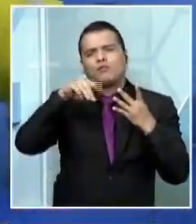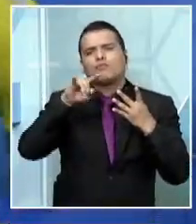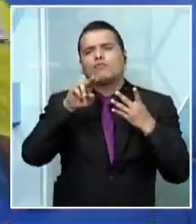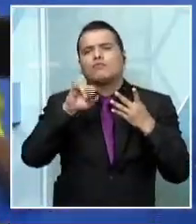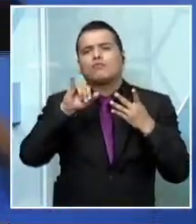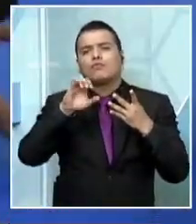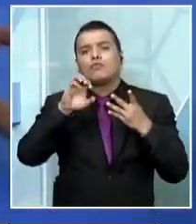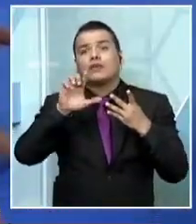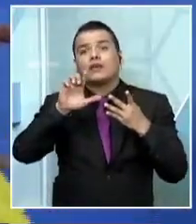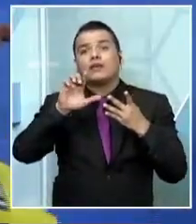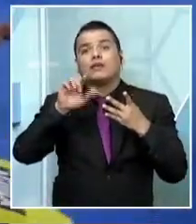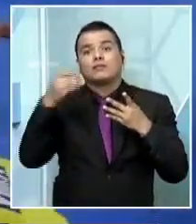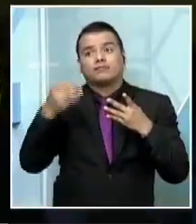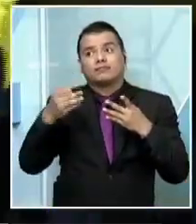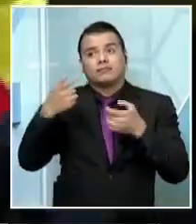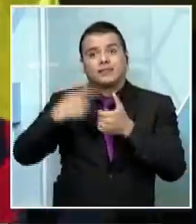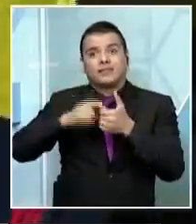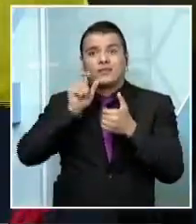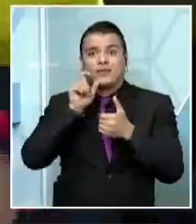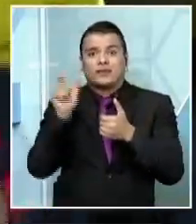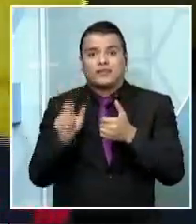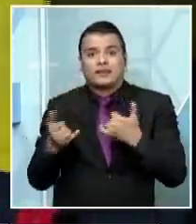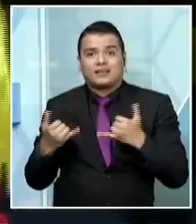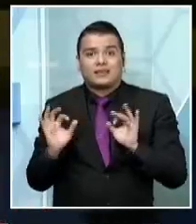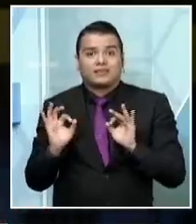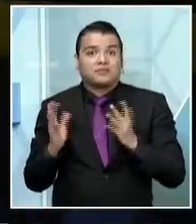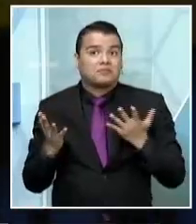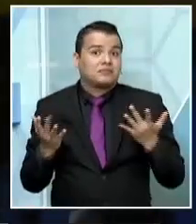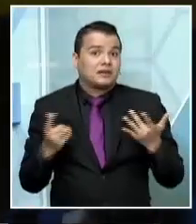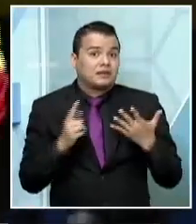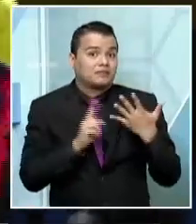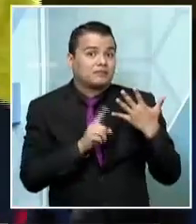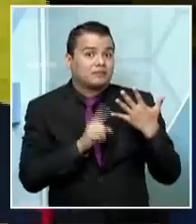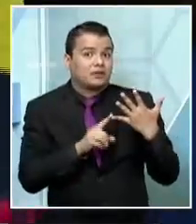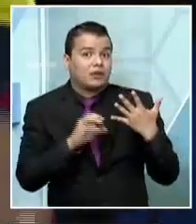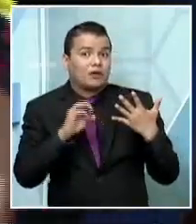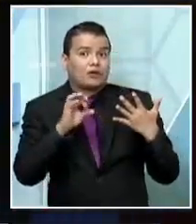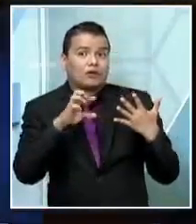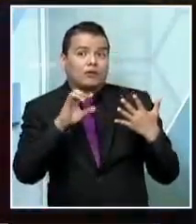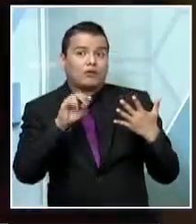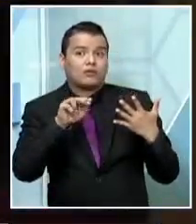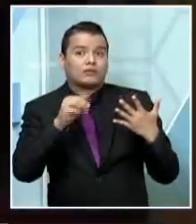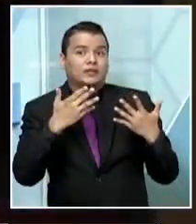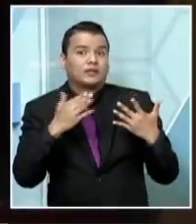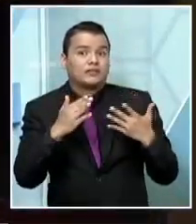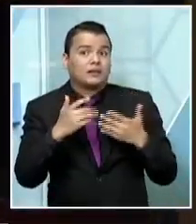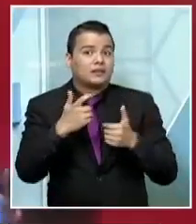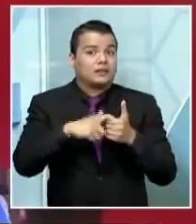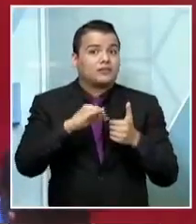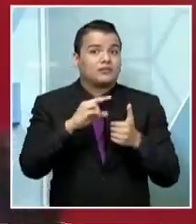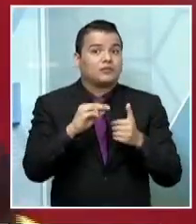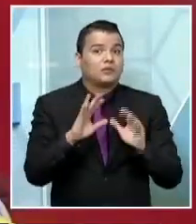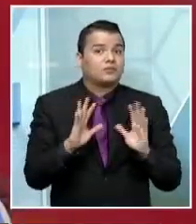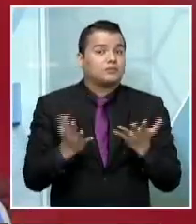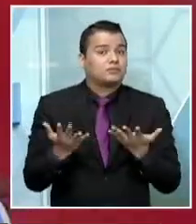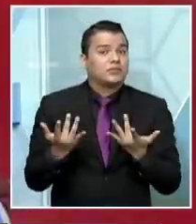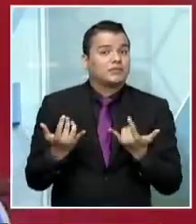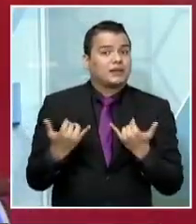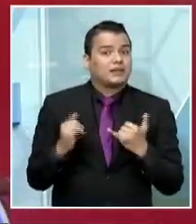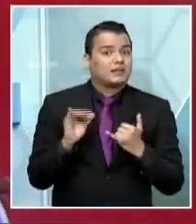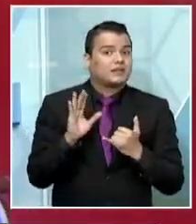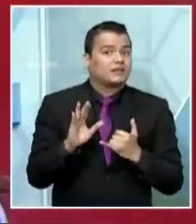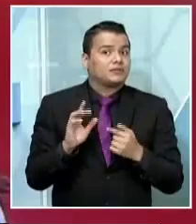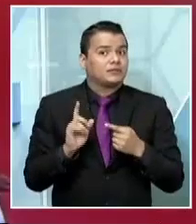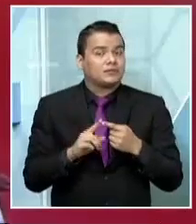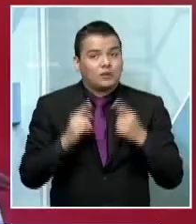figuras y goleadores en el Calcio. Se está pendiente de que le den el visto bueno a David Ospina para ser parte de la Selección Colombia.